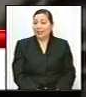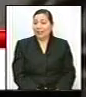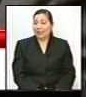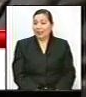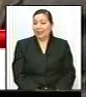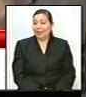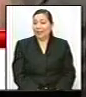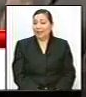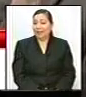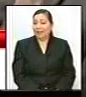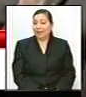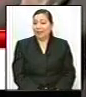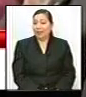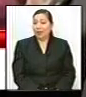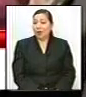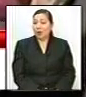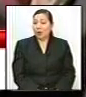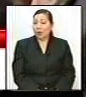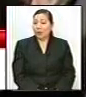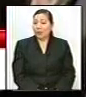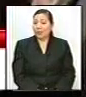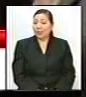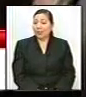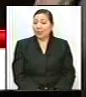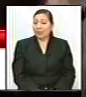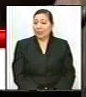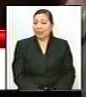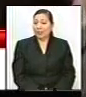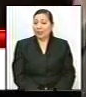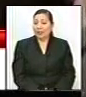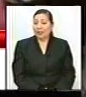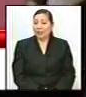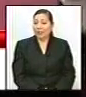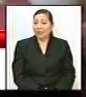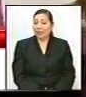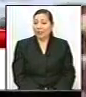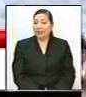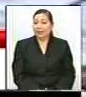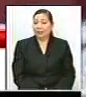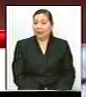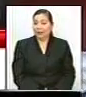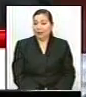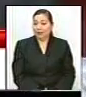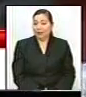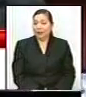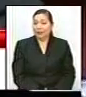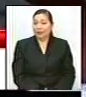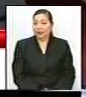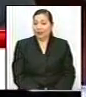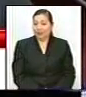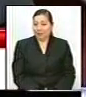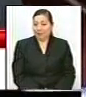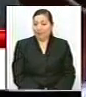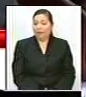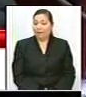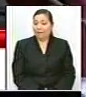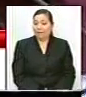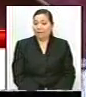Gracias, congresista. ¿Algún otro congresista solicitó la palabra? Congresista Yanes Sánchez. Gracias,